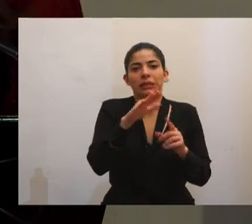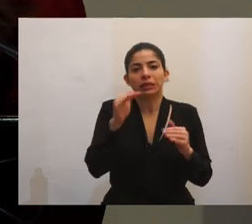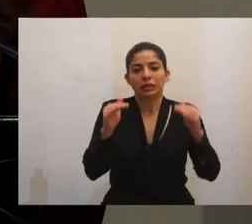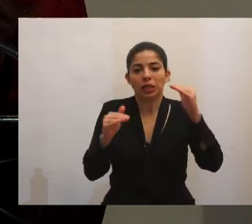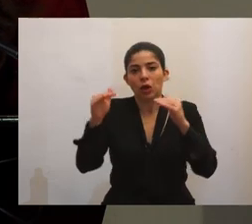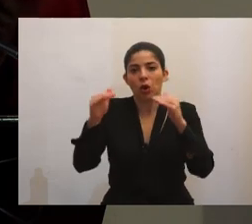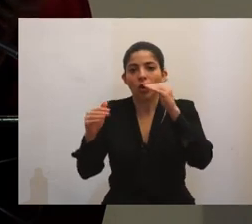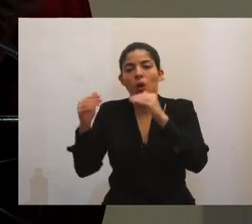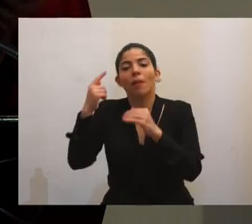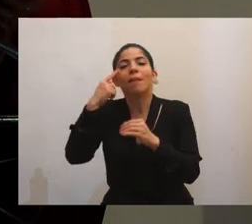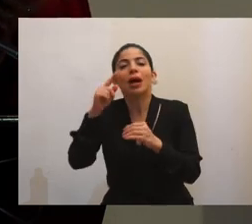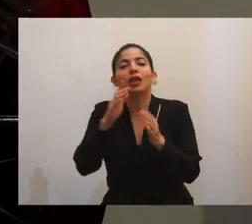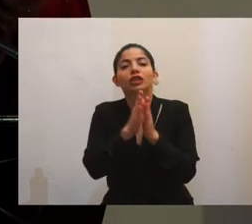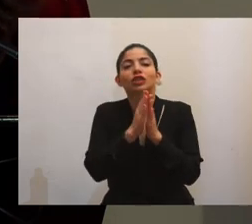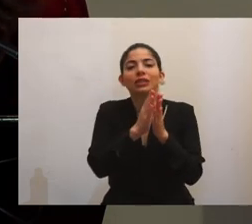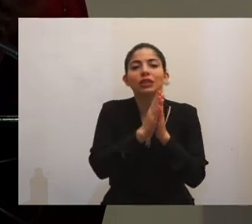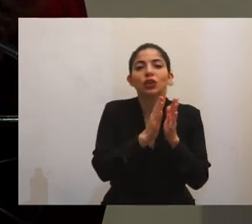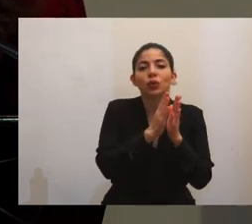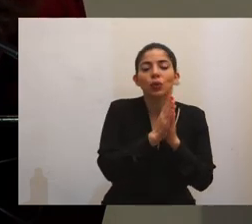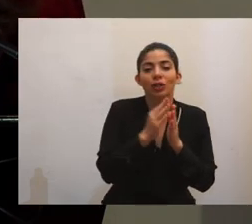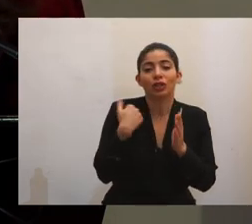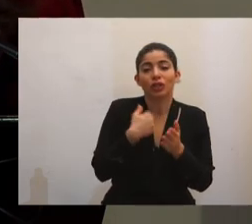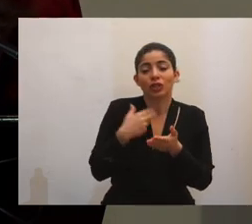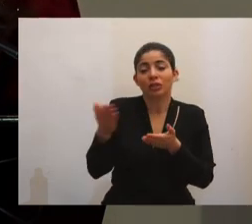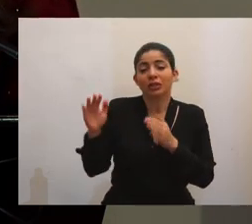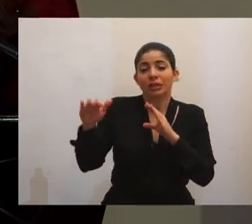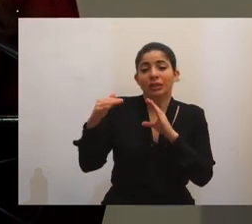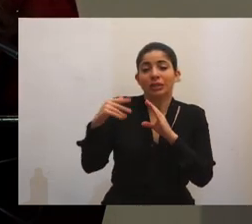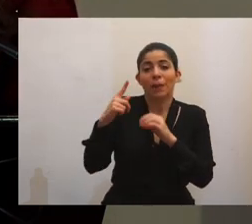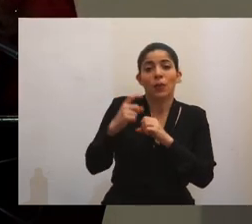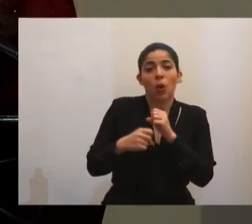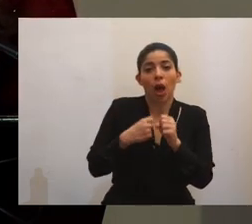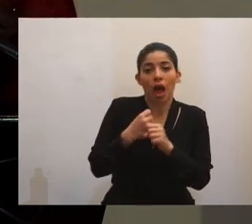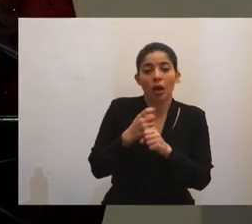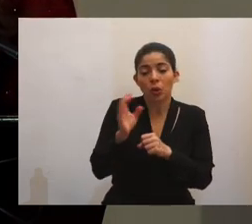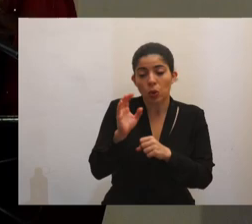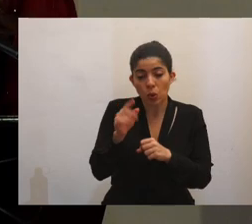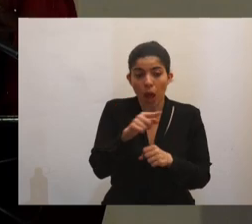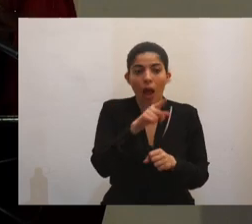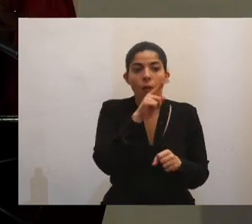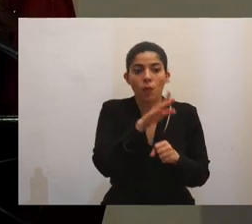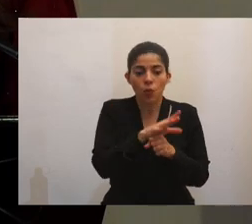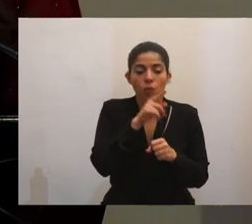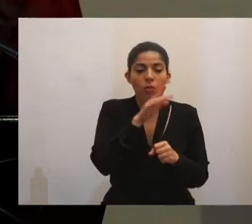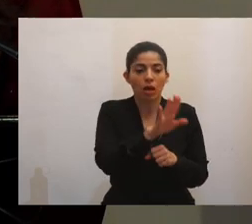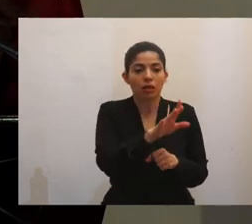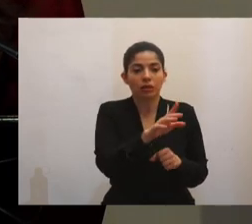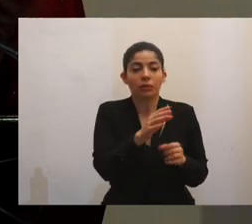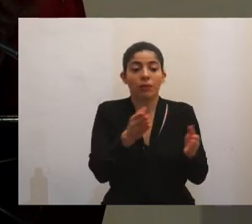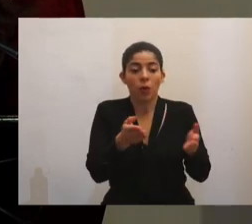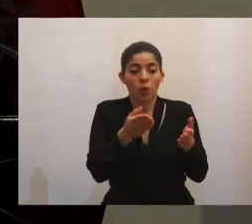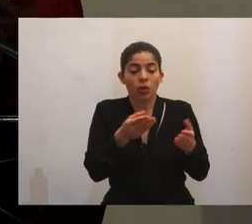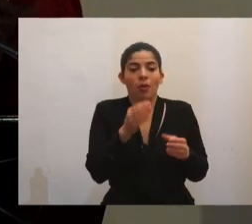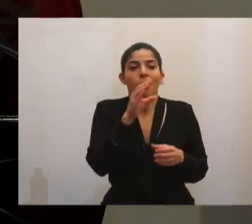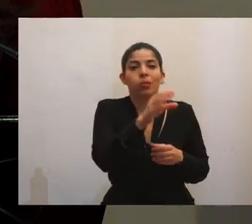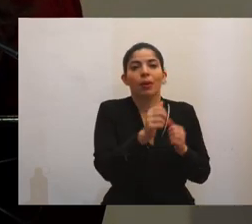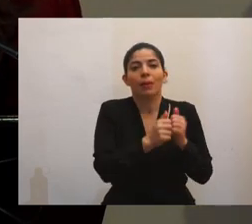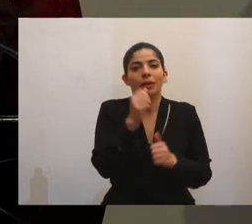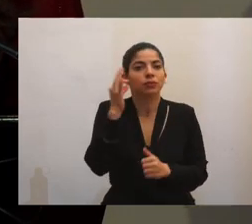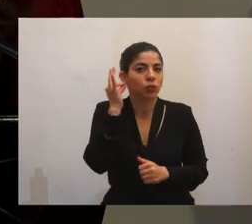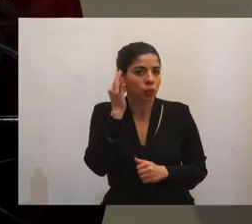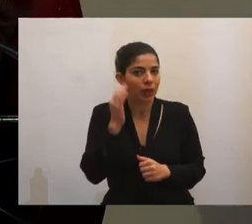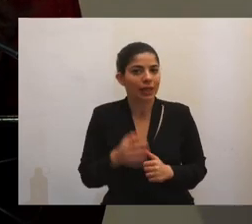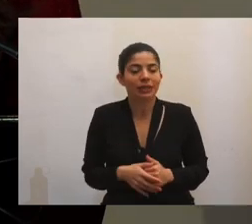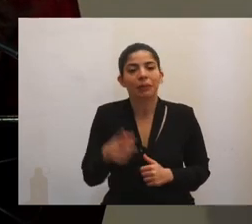fila de solicitudes que recibimos al año y poder garantizar que este incentivo llegue a más mujeres, cerrando